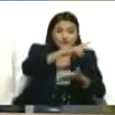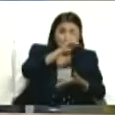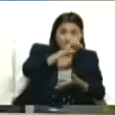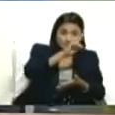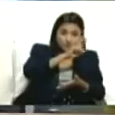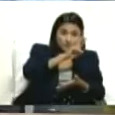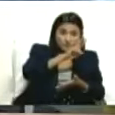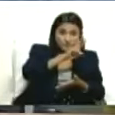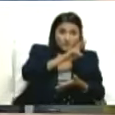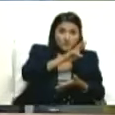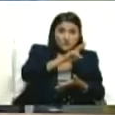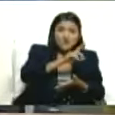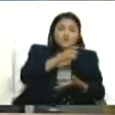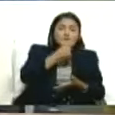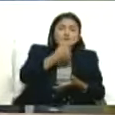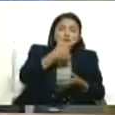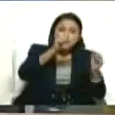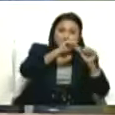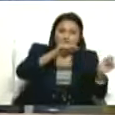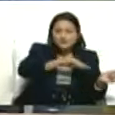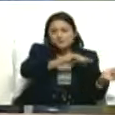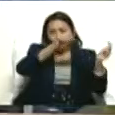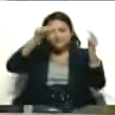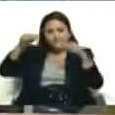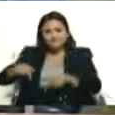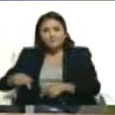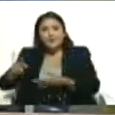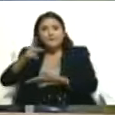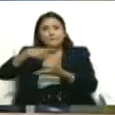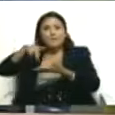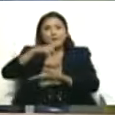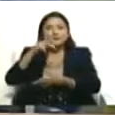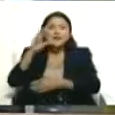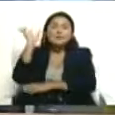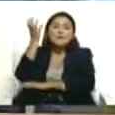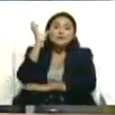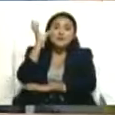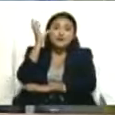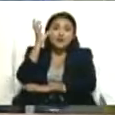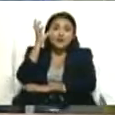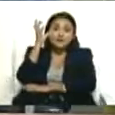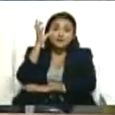el Parque Los Caobos, hasta aquí, hasta la Plaza Caracas, a las 11 de la